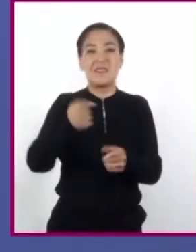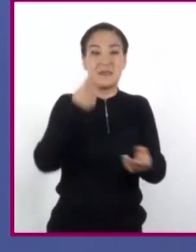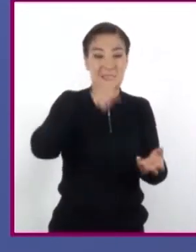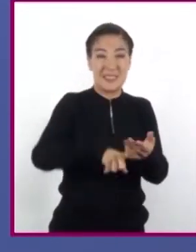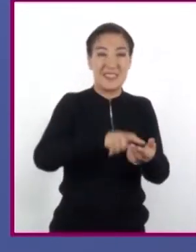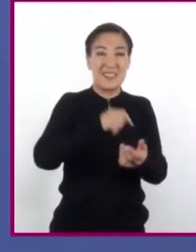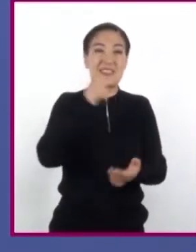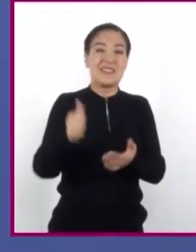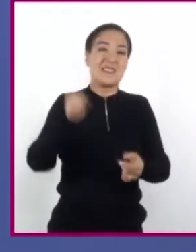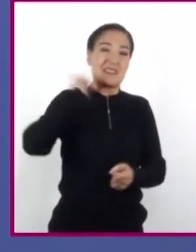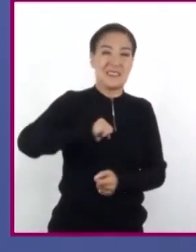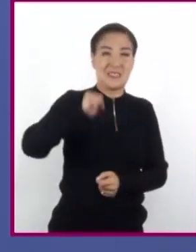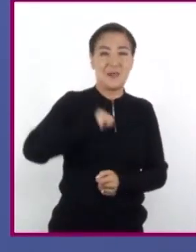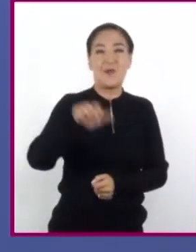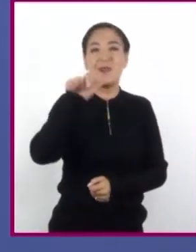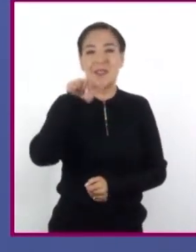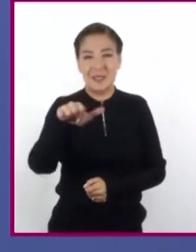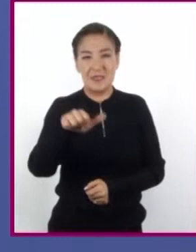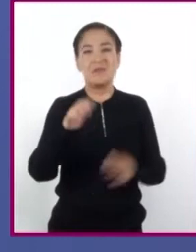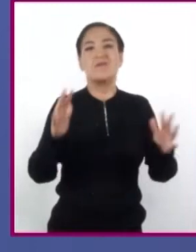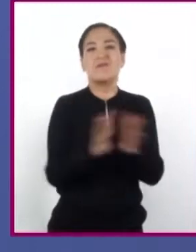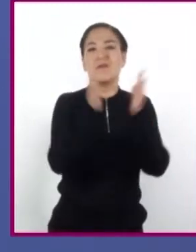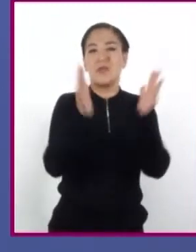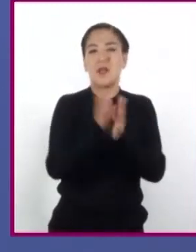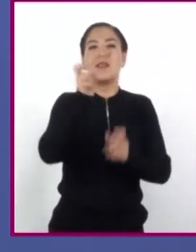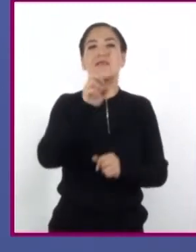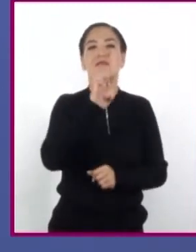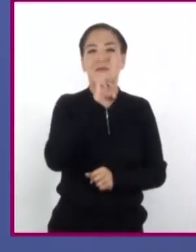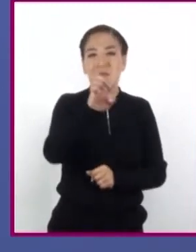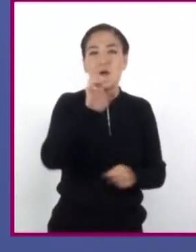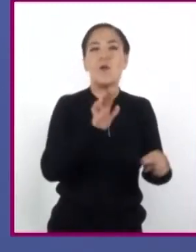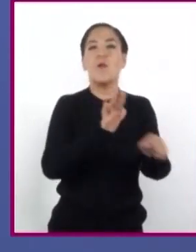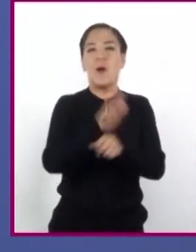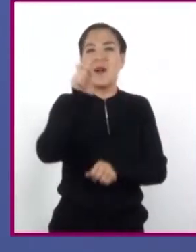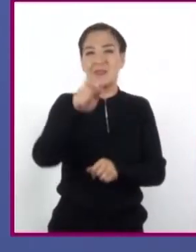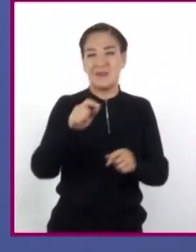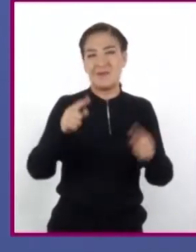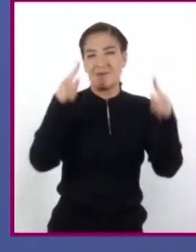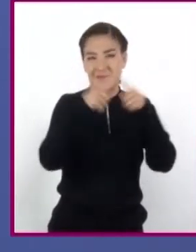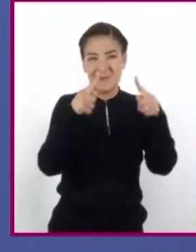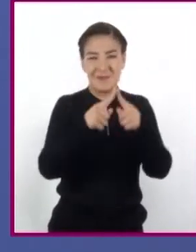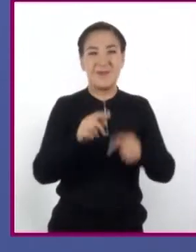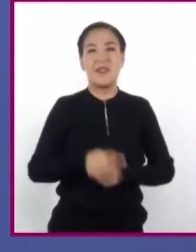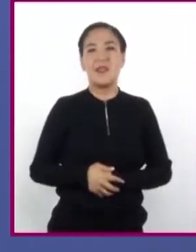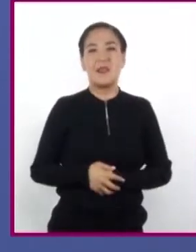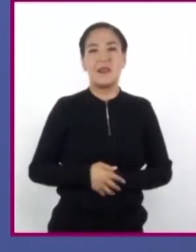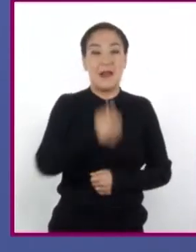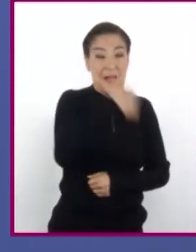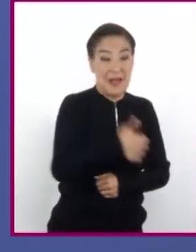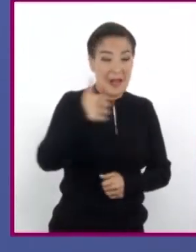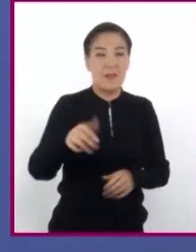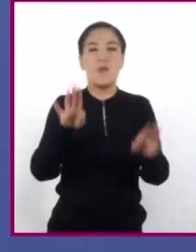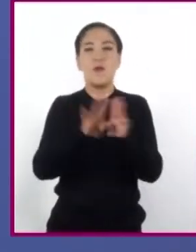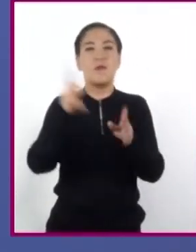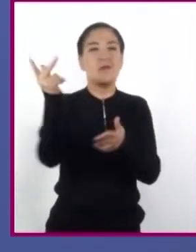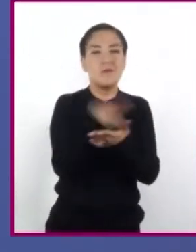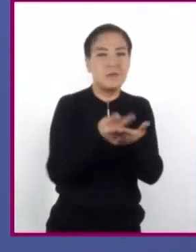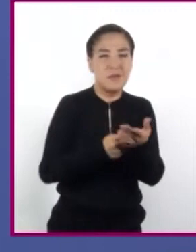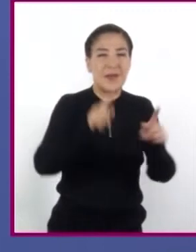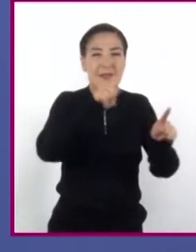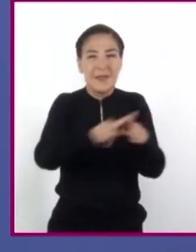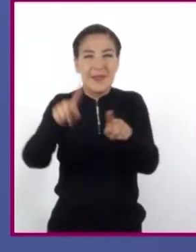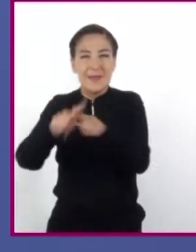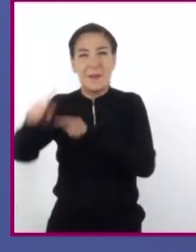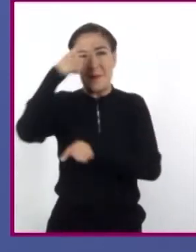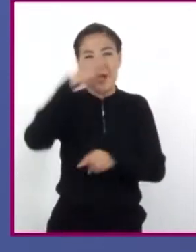del siglo XVI, participaron en la evangelización de los indígenas. cada uno planteaba una estrategia diferente para